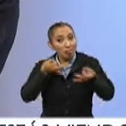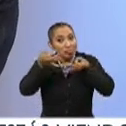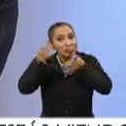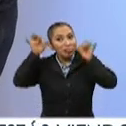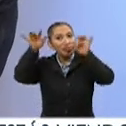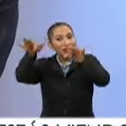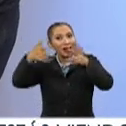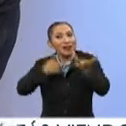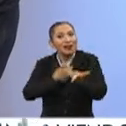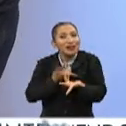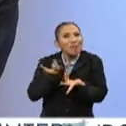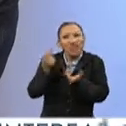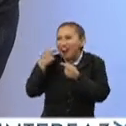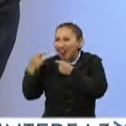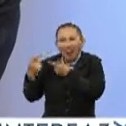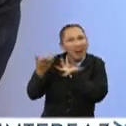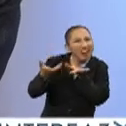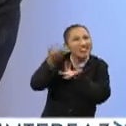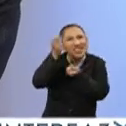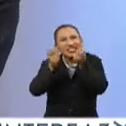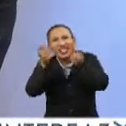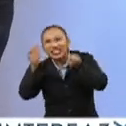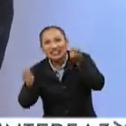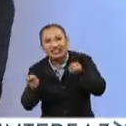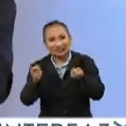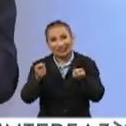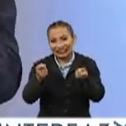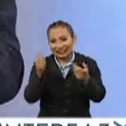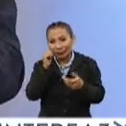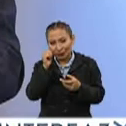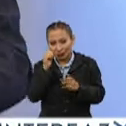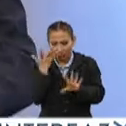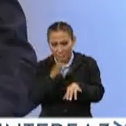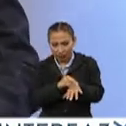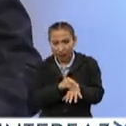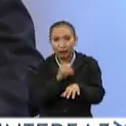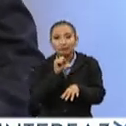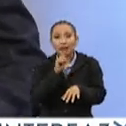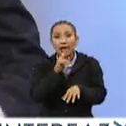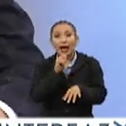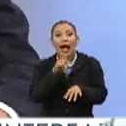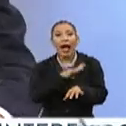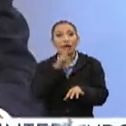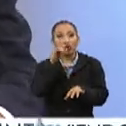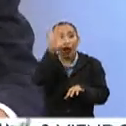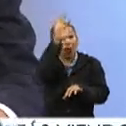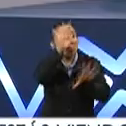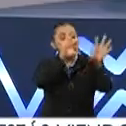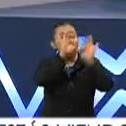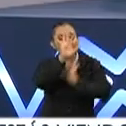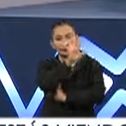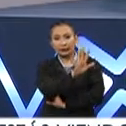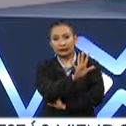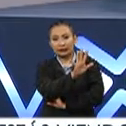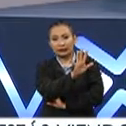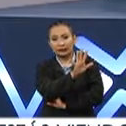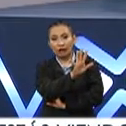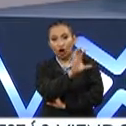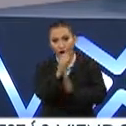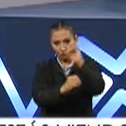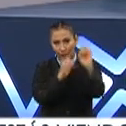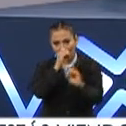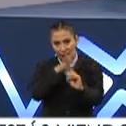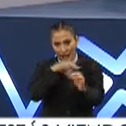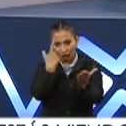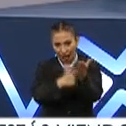atracción, simpatía, polémica hasta cierto punto. Y si me lo permite, Sara, hiciste una selección de 5 obras que